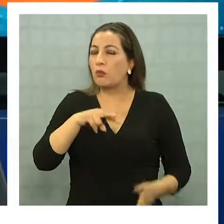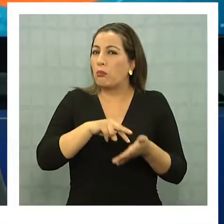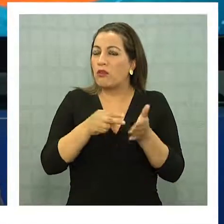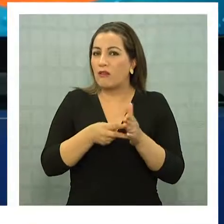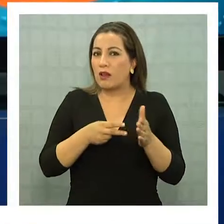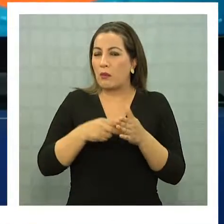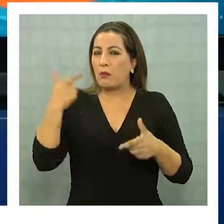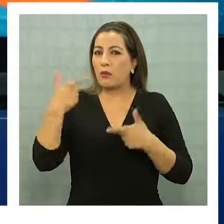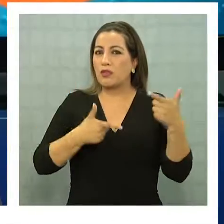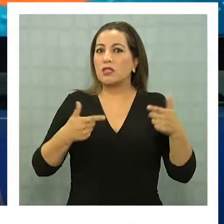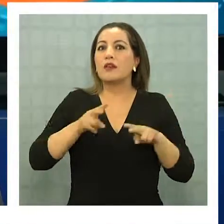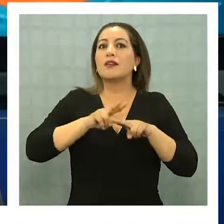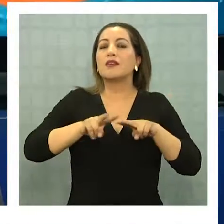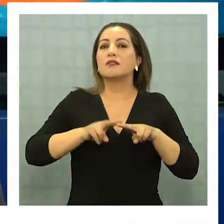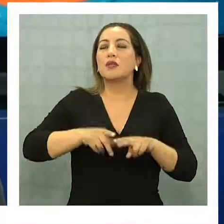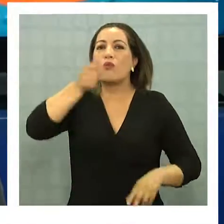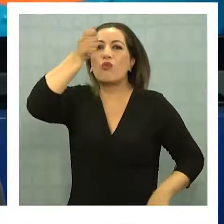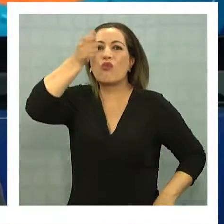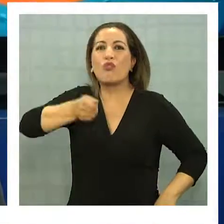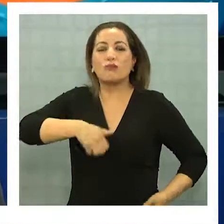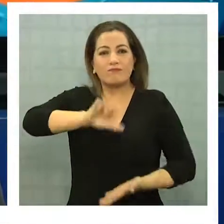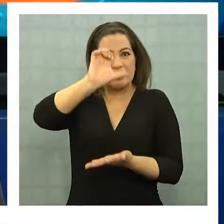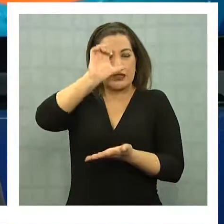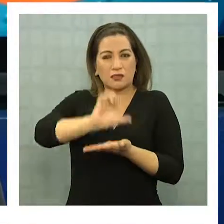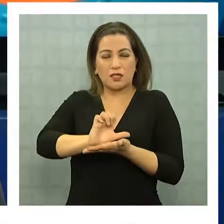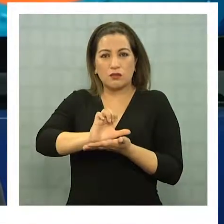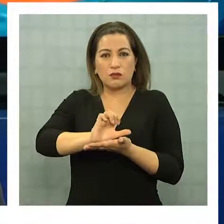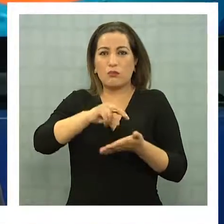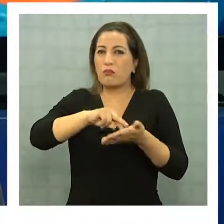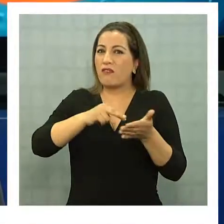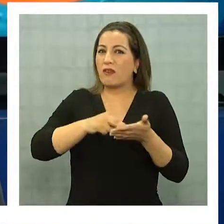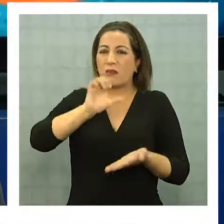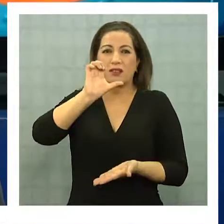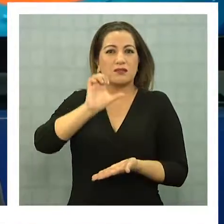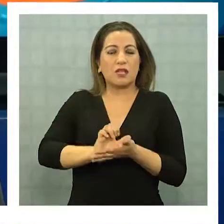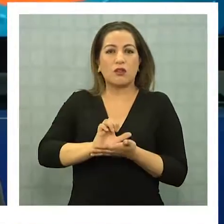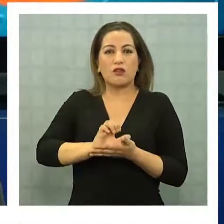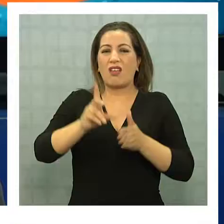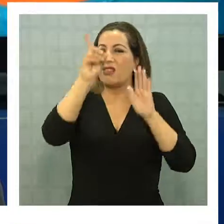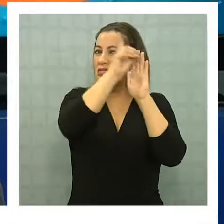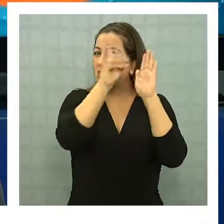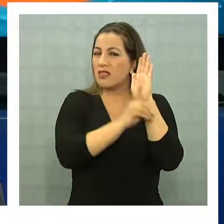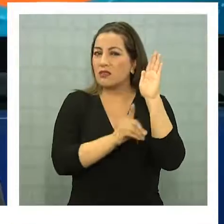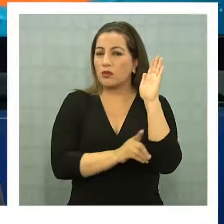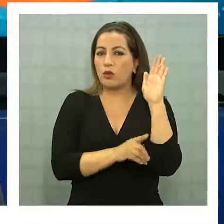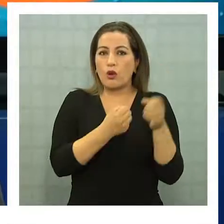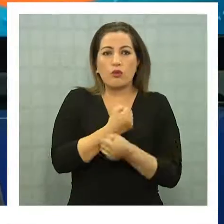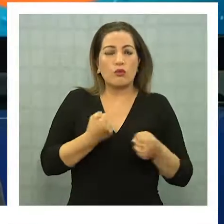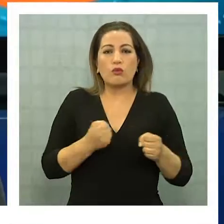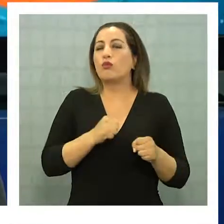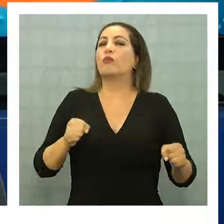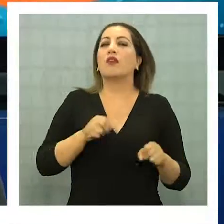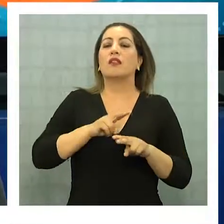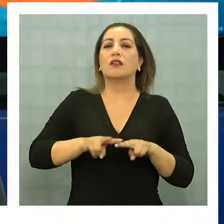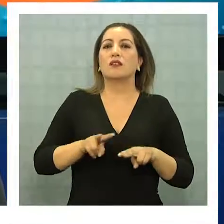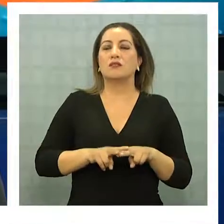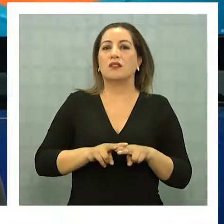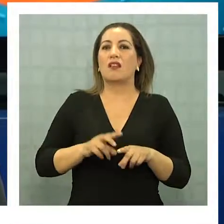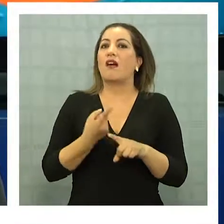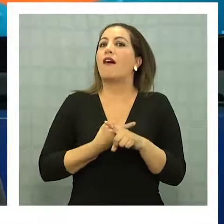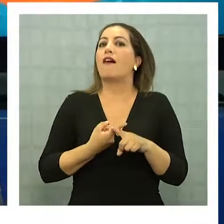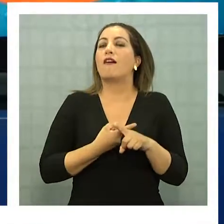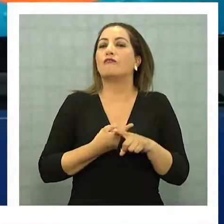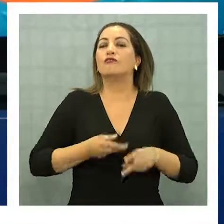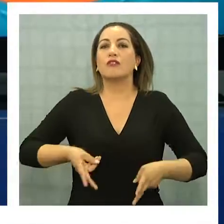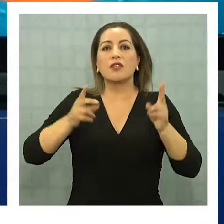dando un golpe de Estado. Y que siempre un golpe de Estado o una dictadura inevitablemente lleva a las violaciones a los derechos